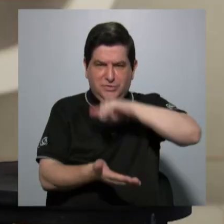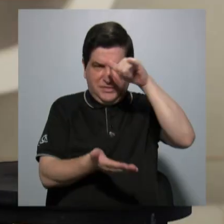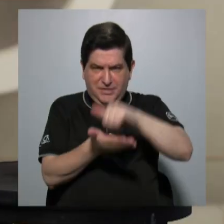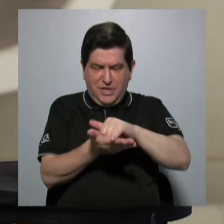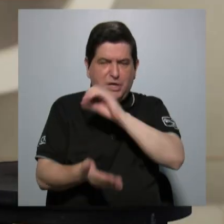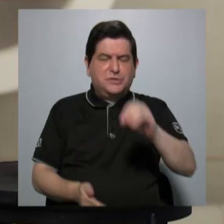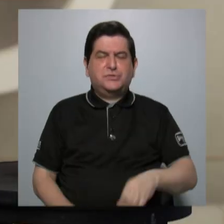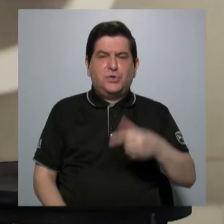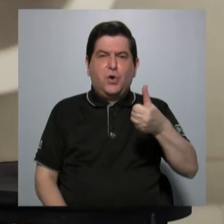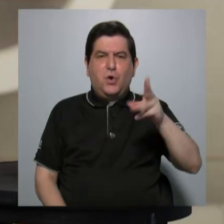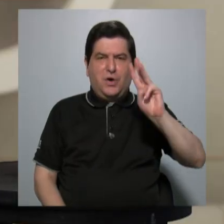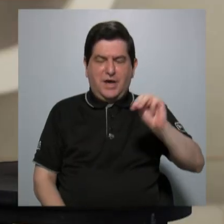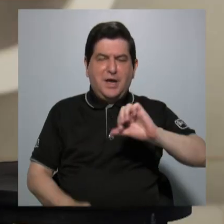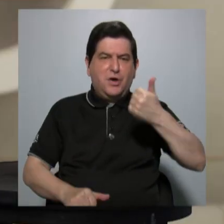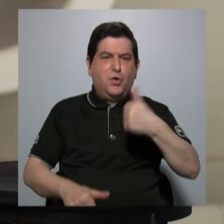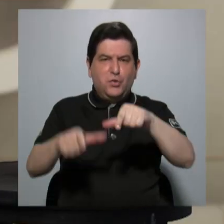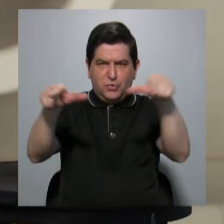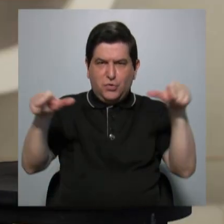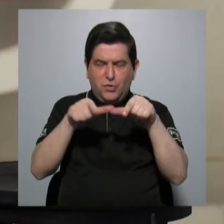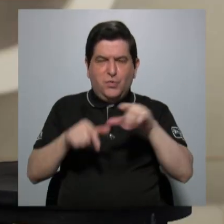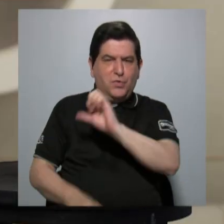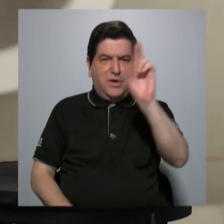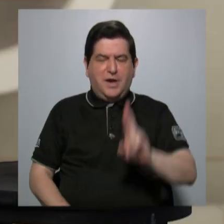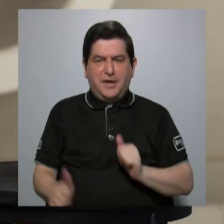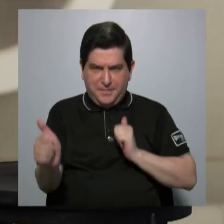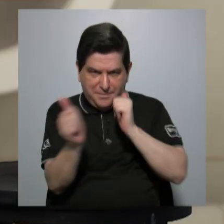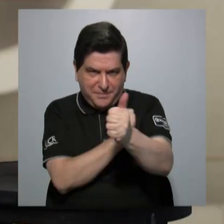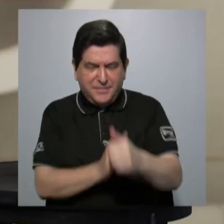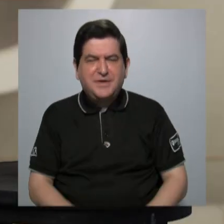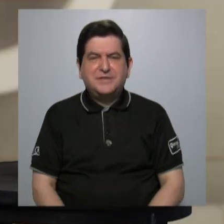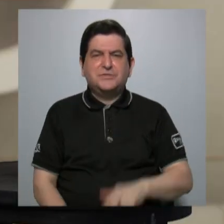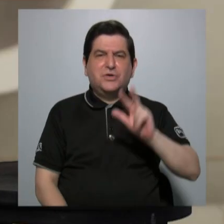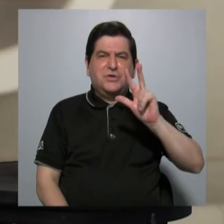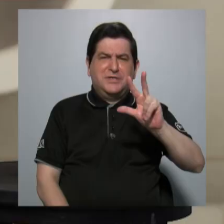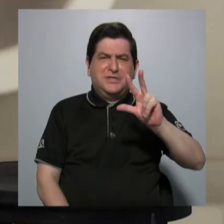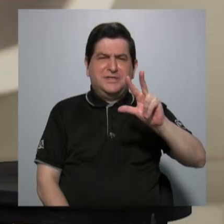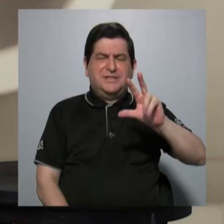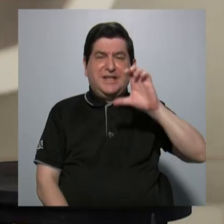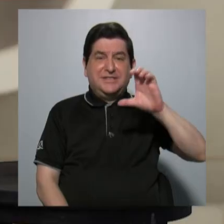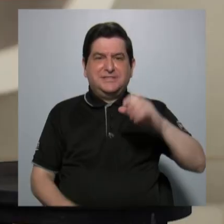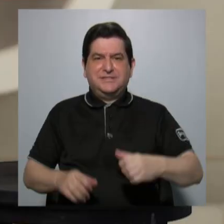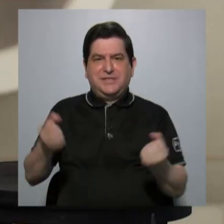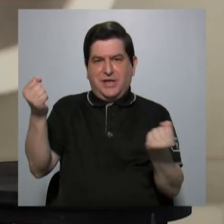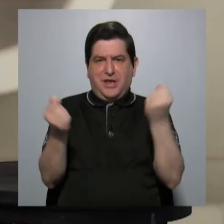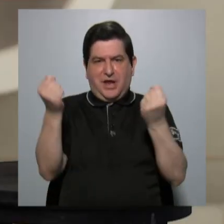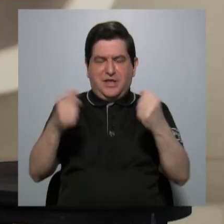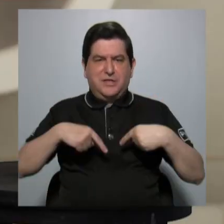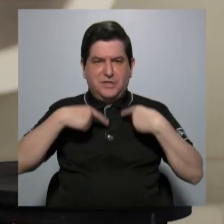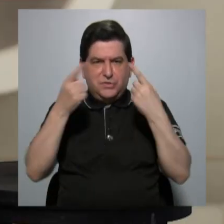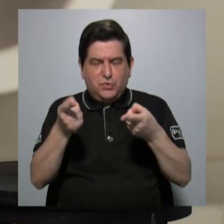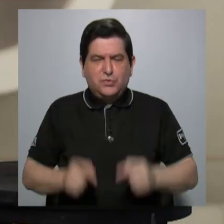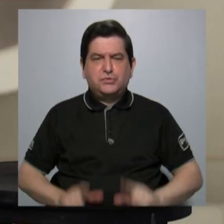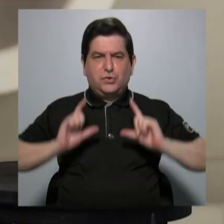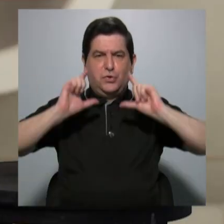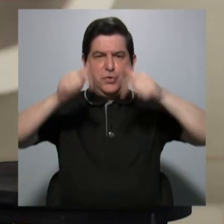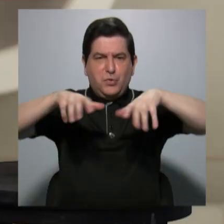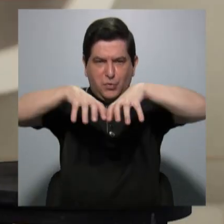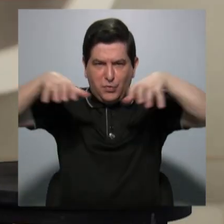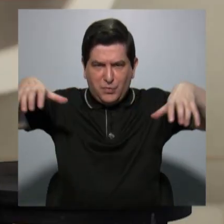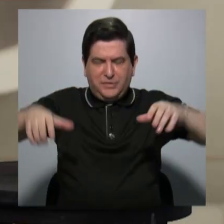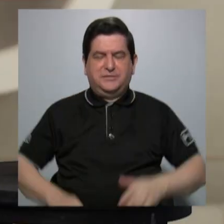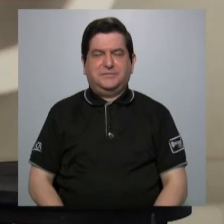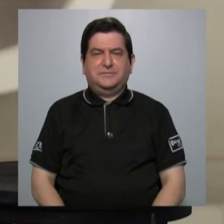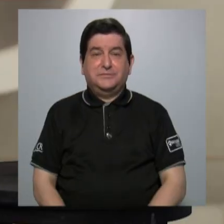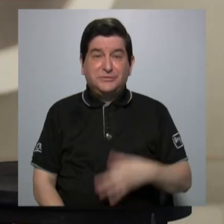o por el área metropolitana y otros lugares de Costa Rica. Hablamos de 300 y pico de camiones que van a los vertederos a dejar